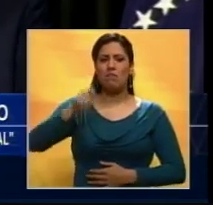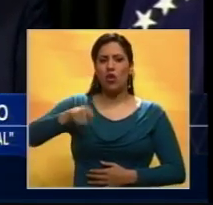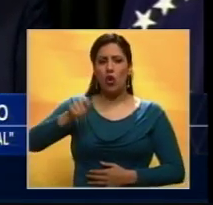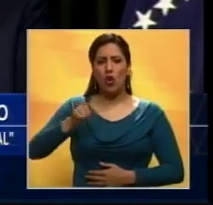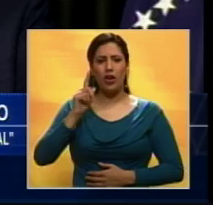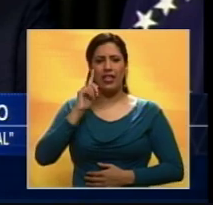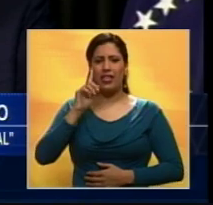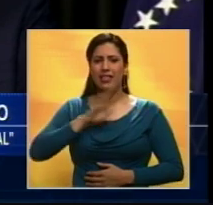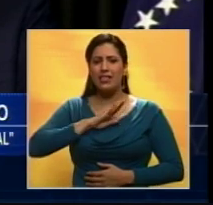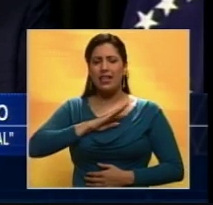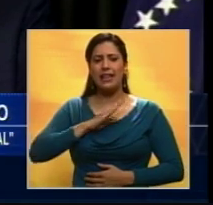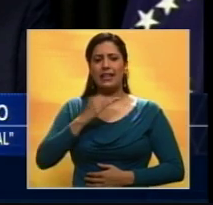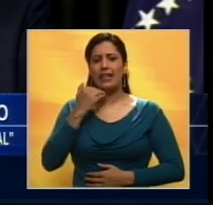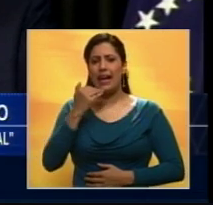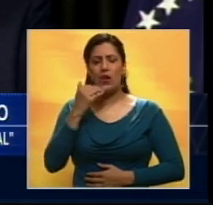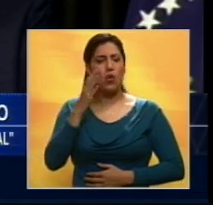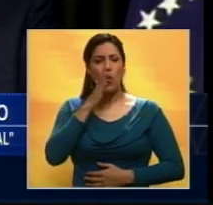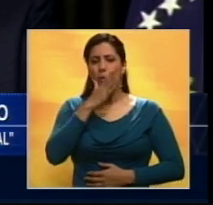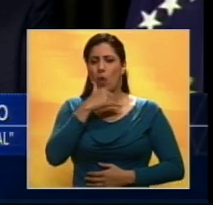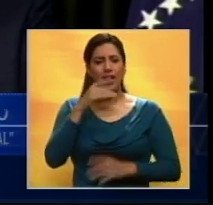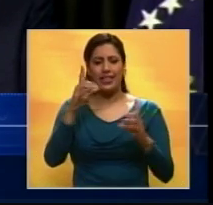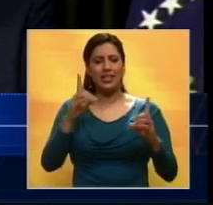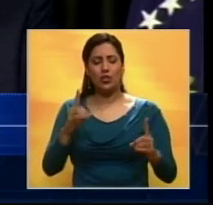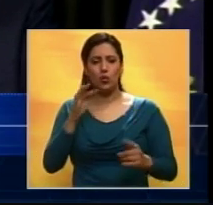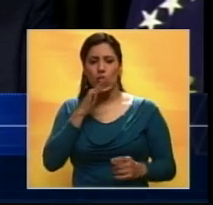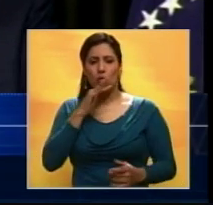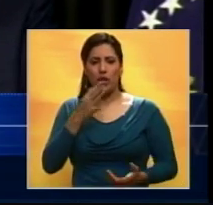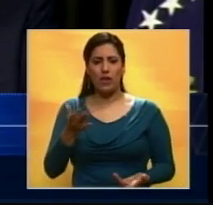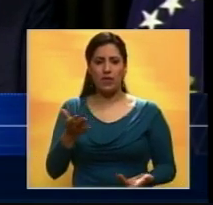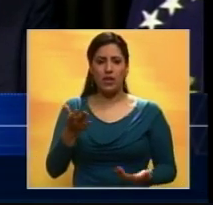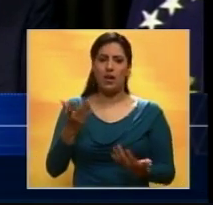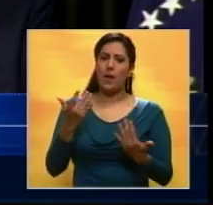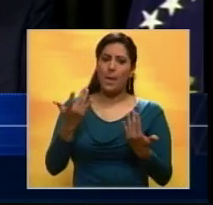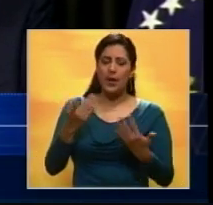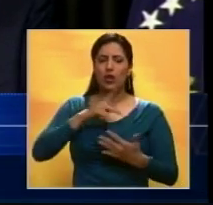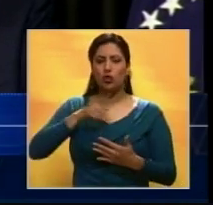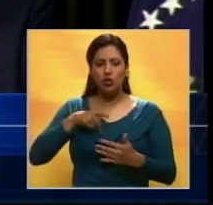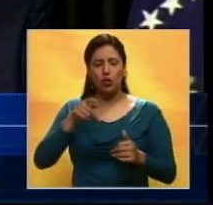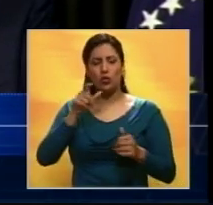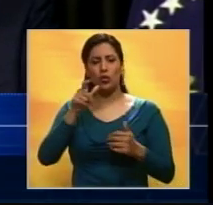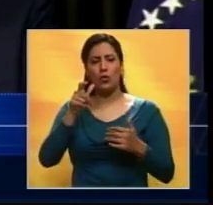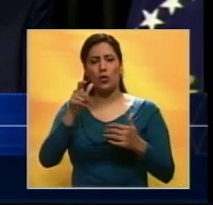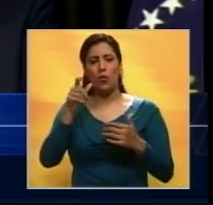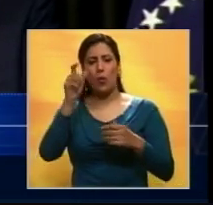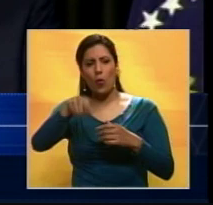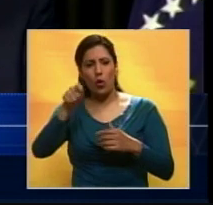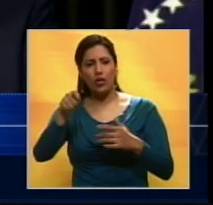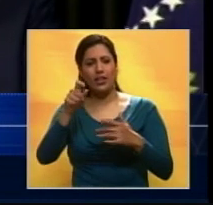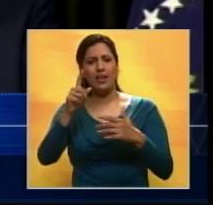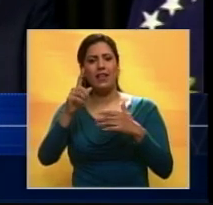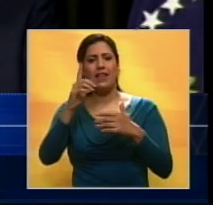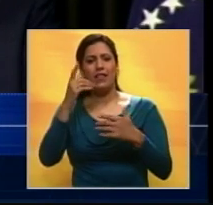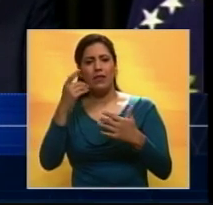tiene un sesgo. No hay una decisión todavía, pero las